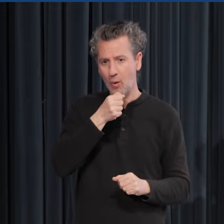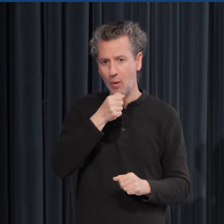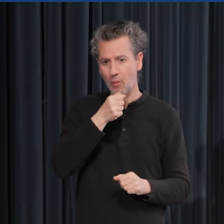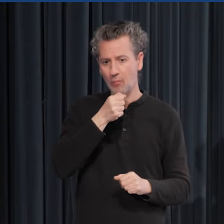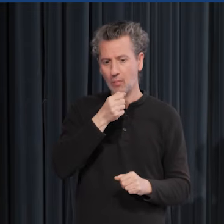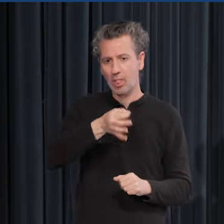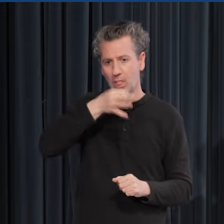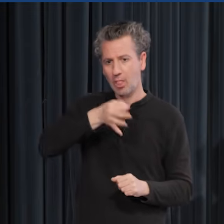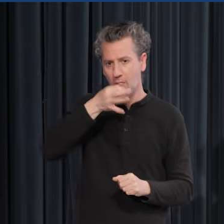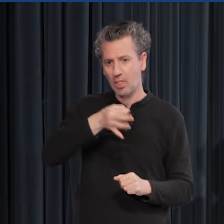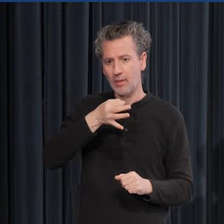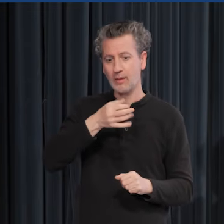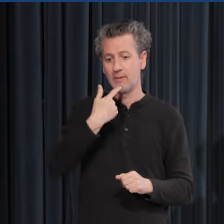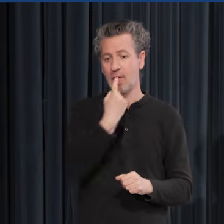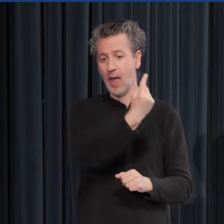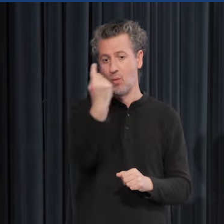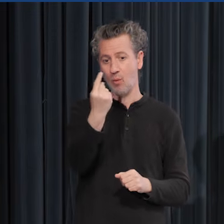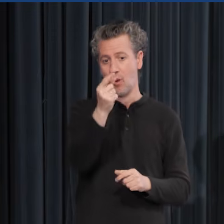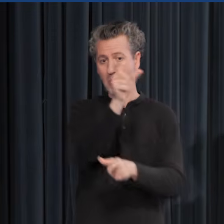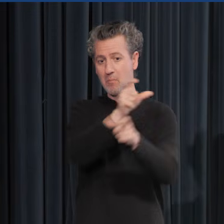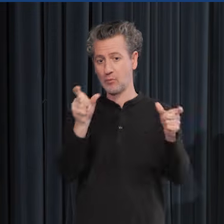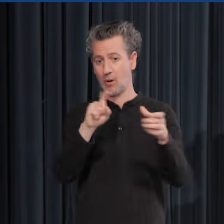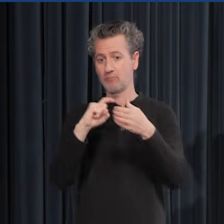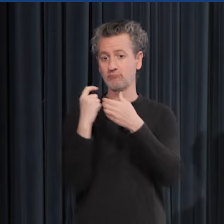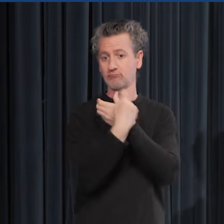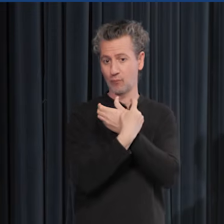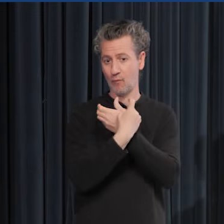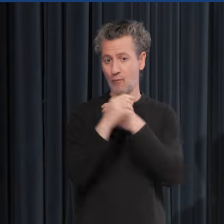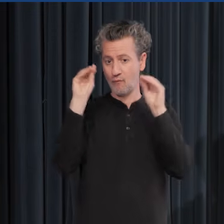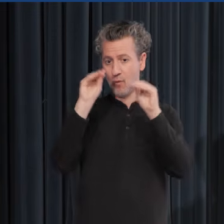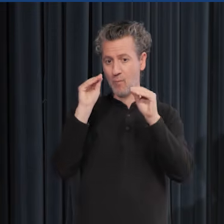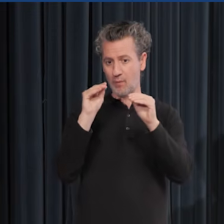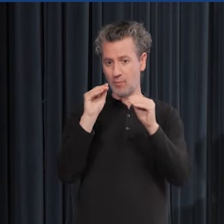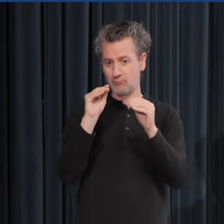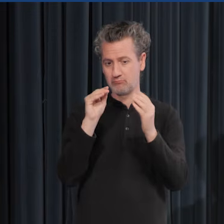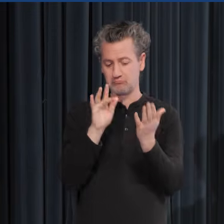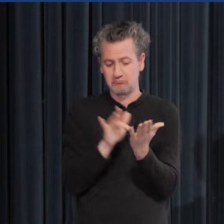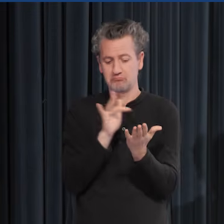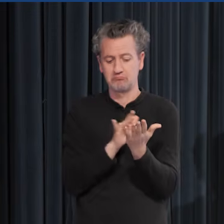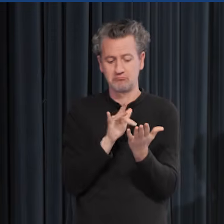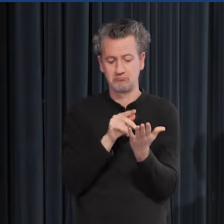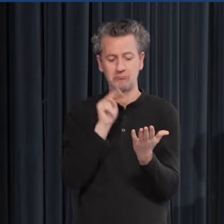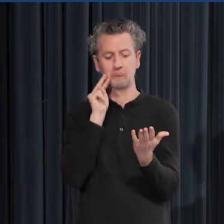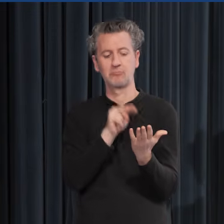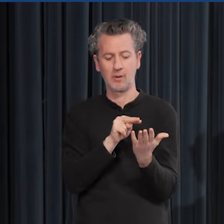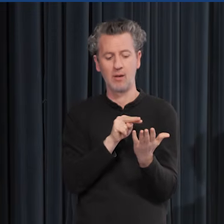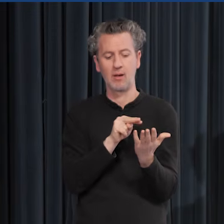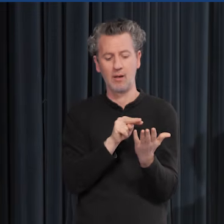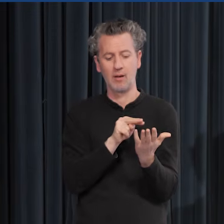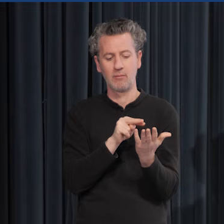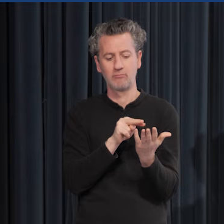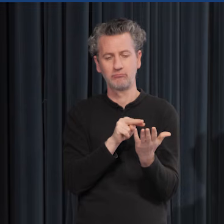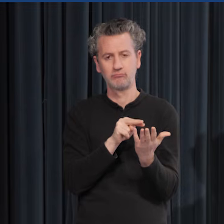una de las personas que están recibiendo esa formación tiene un dispositivo y está recibiendo esa